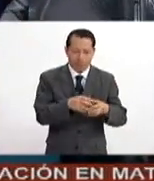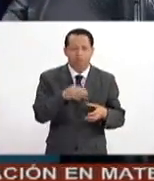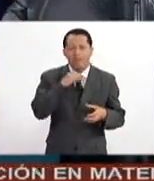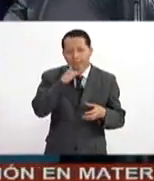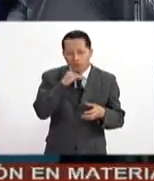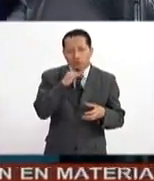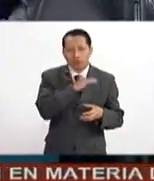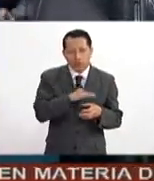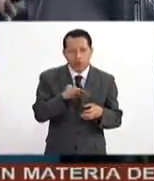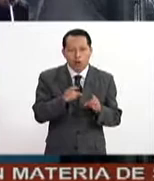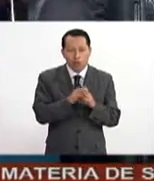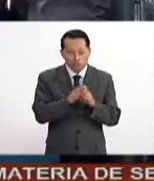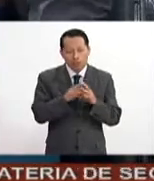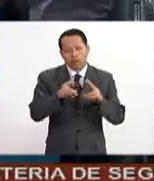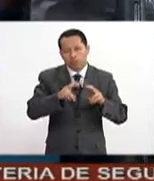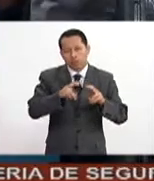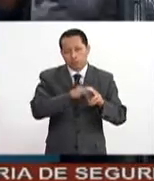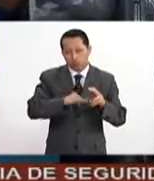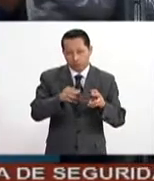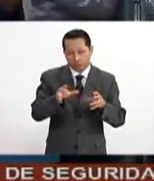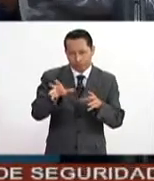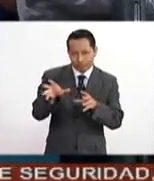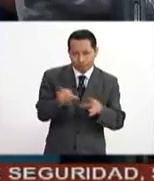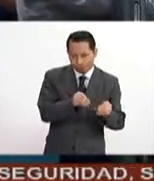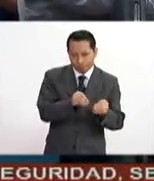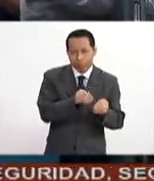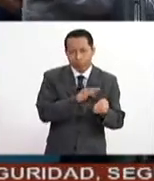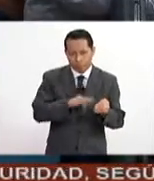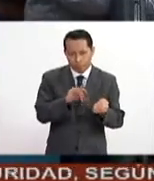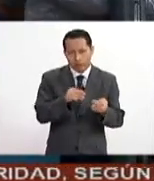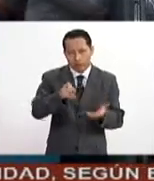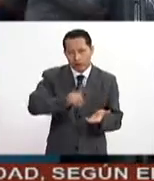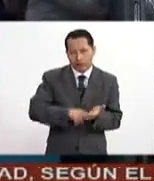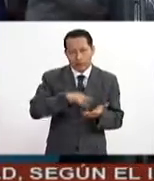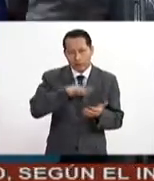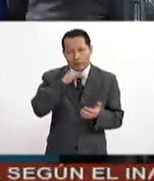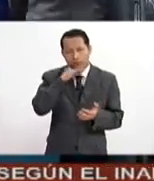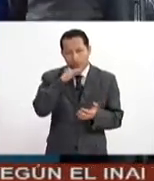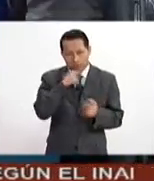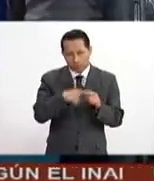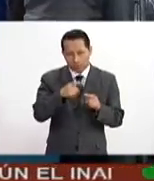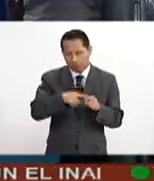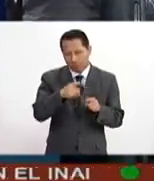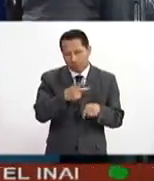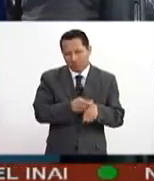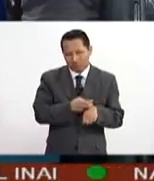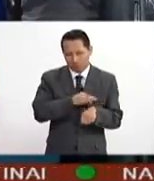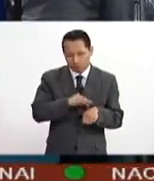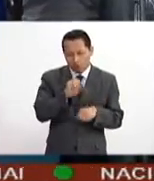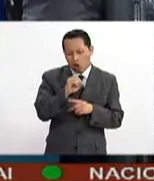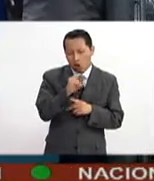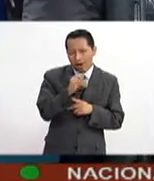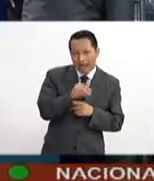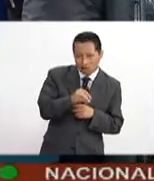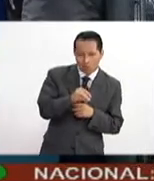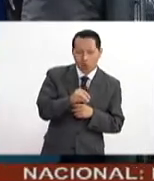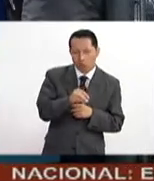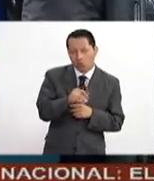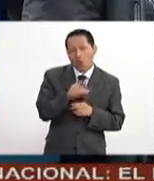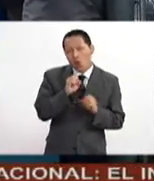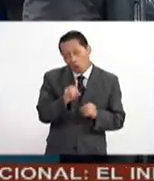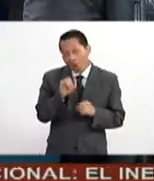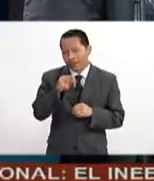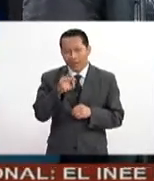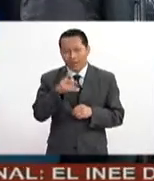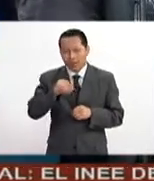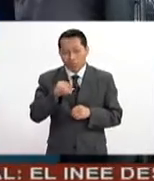que por medio de decantación puede contener los residuos sólidos, tanto orgánicos como inorgánicos. Durante el